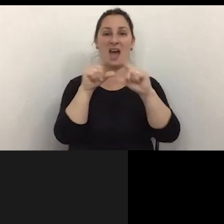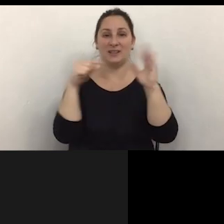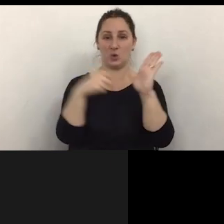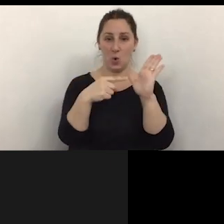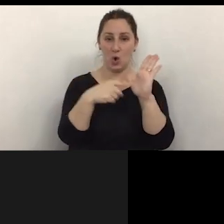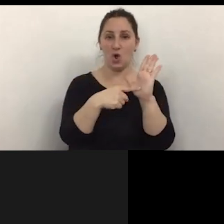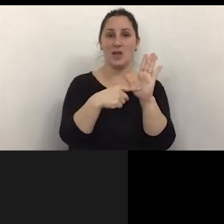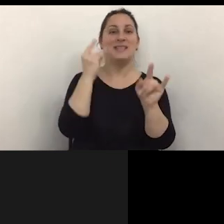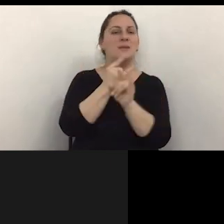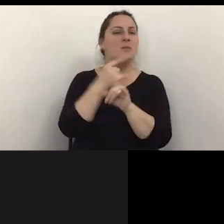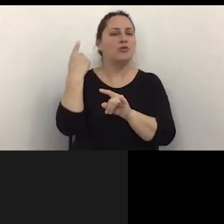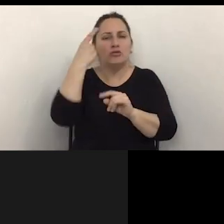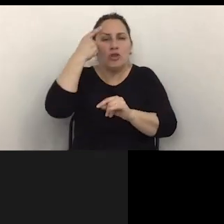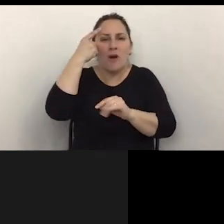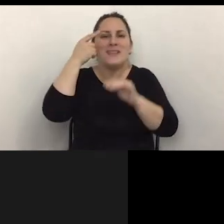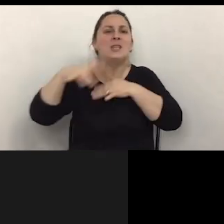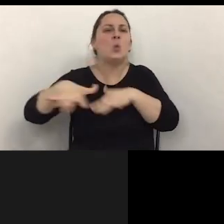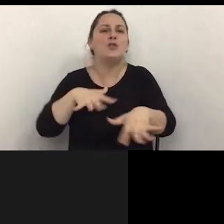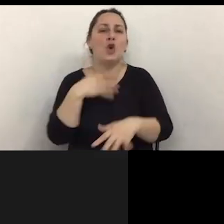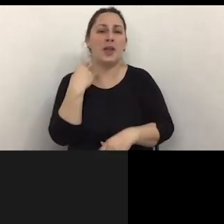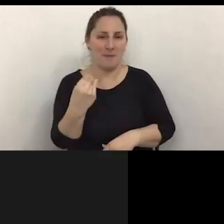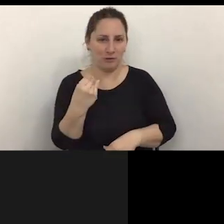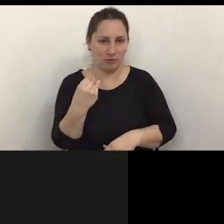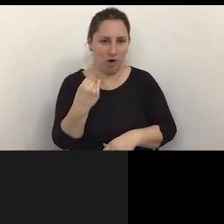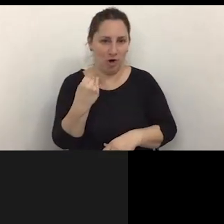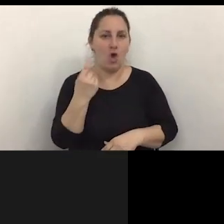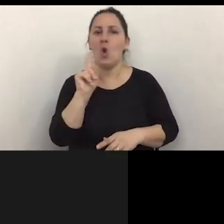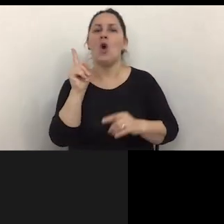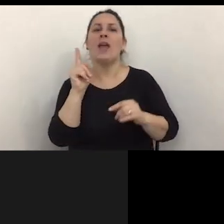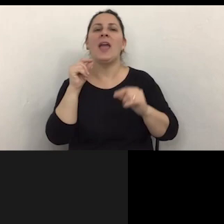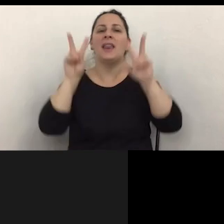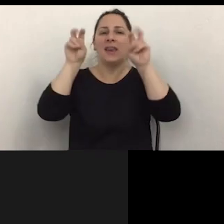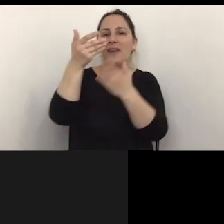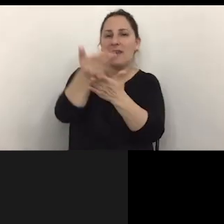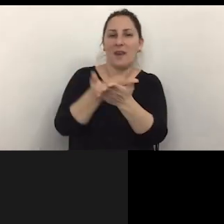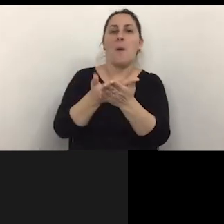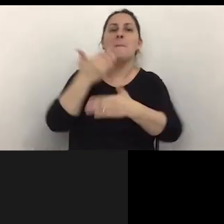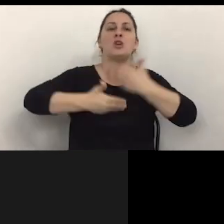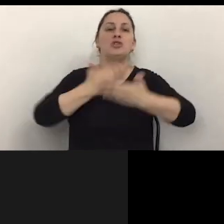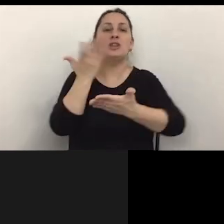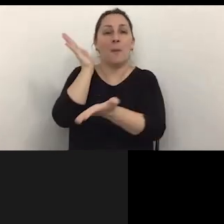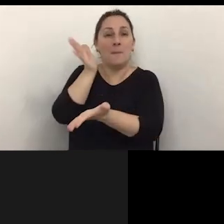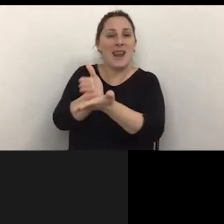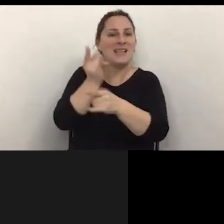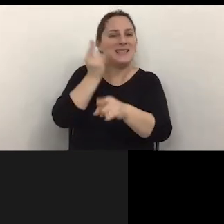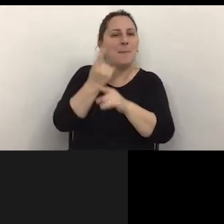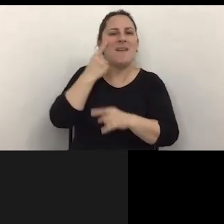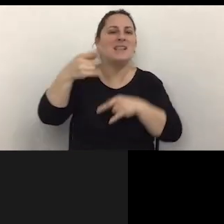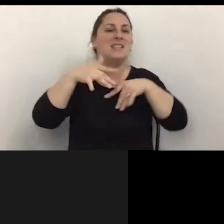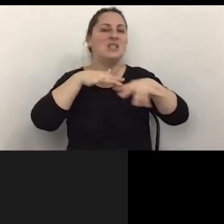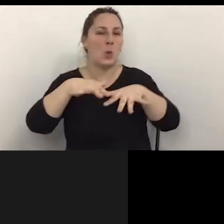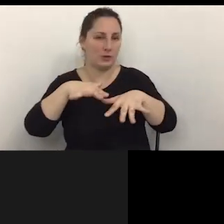hechos, ¿sí? No en calificaciones. En el proceso penal siempre hay que basarse en hechos. Y si nos basamos en hechos, más allá